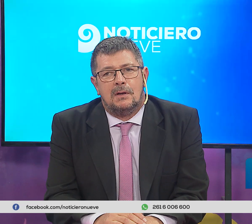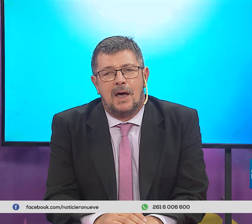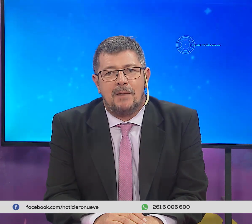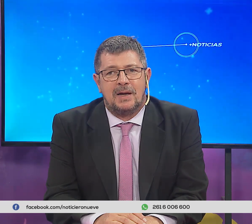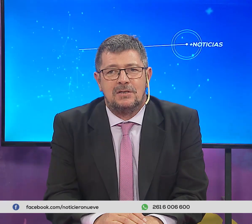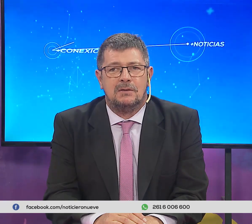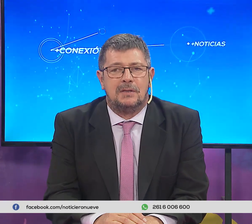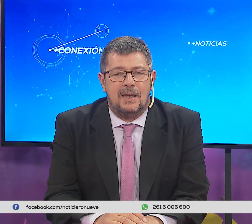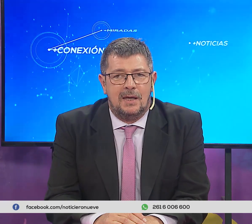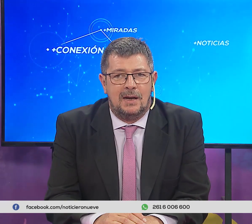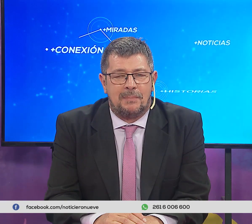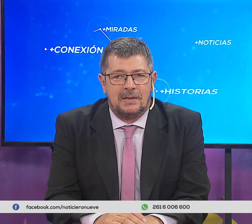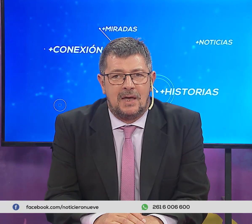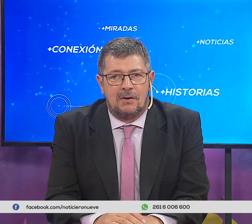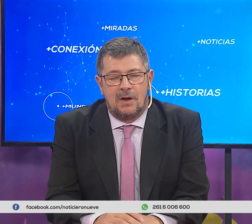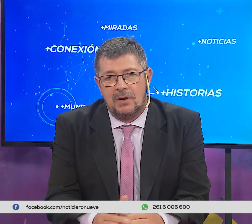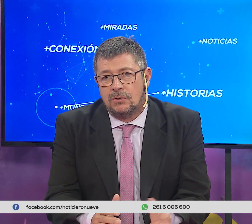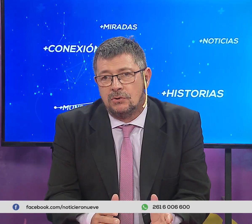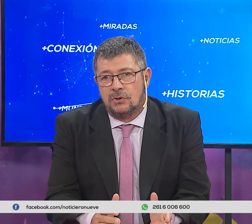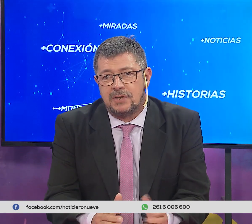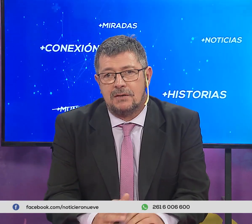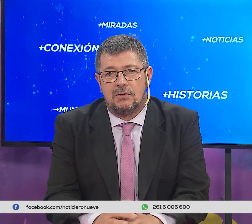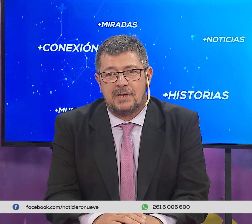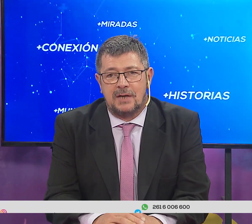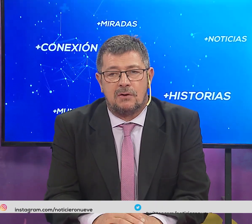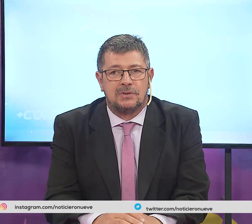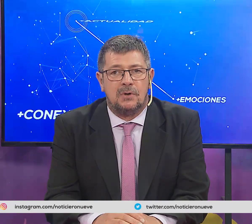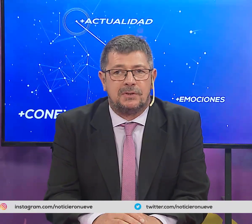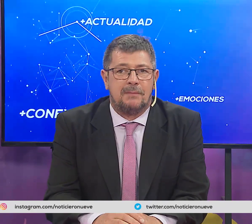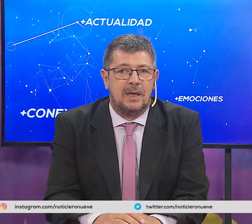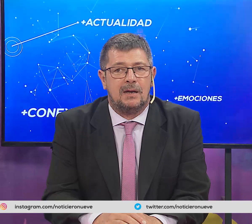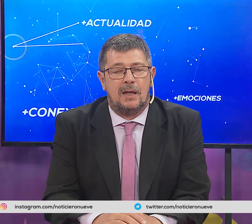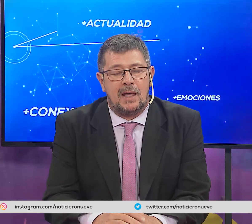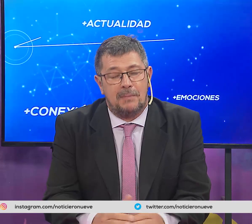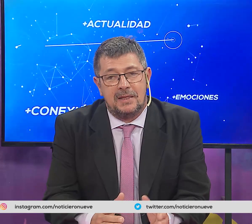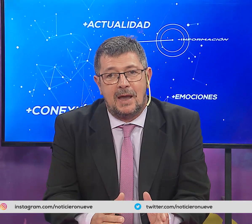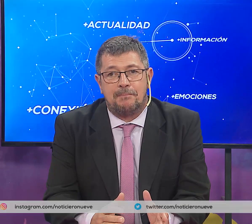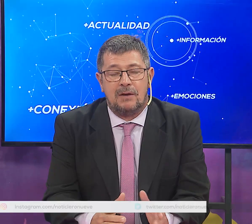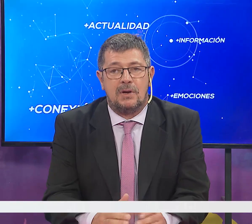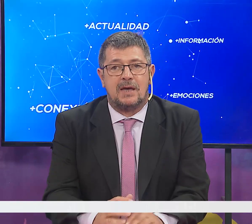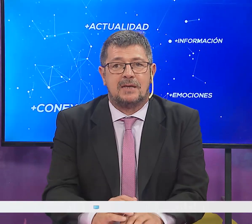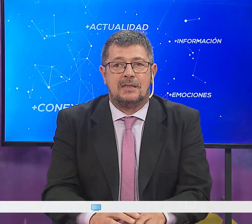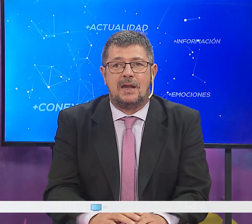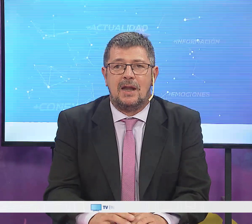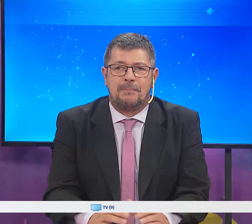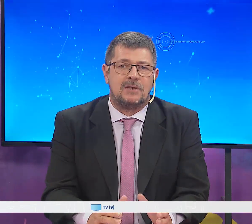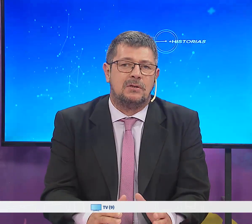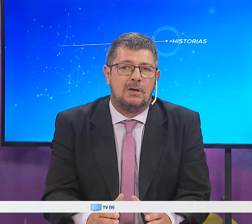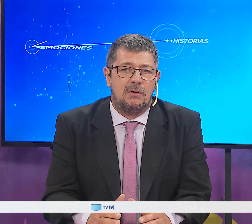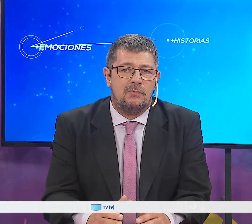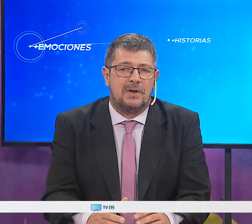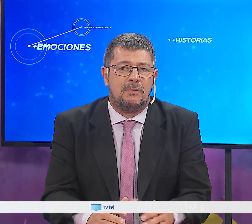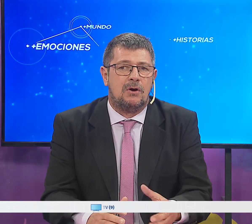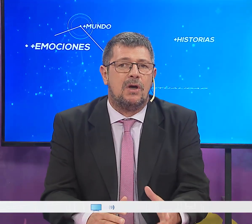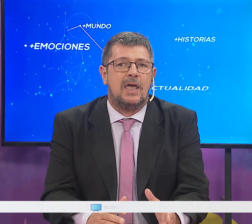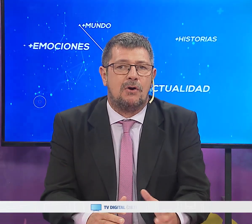La aparición de la pandemia de coronavirus dos años atrás conllevó también, además de las penurias sanitarias, la aparición